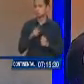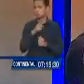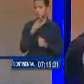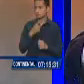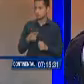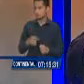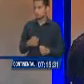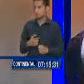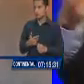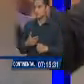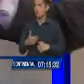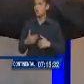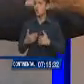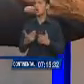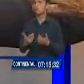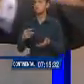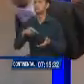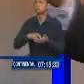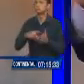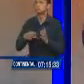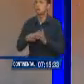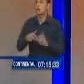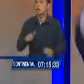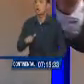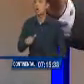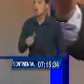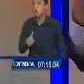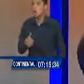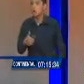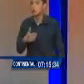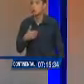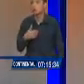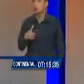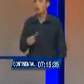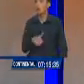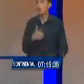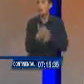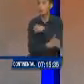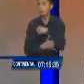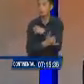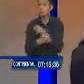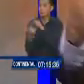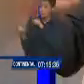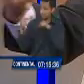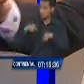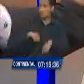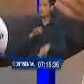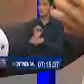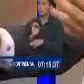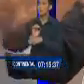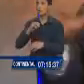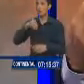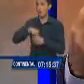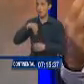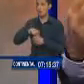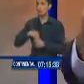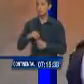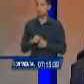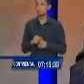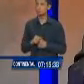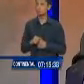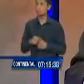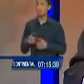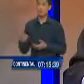directa, estás hablando de traer ahorros de afuera hacia el Ecuador. Si esos ahorros de afuera no